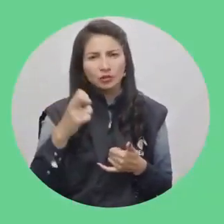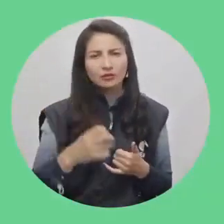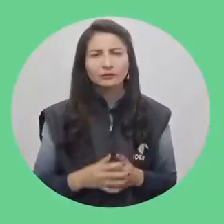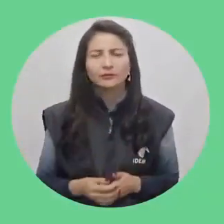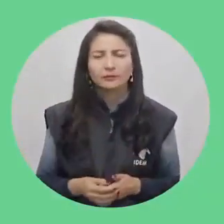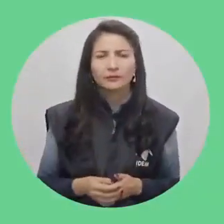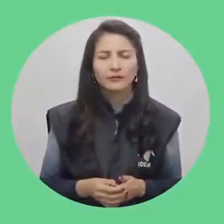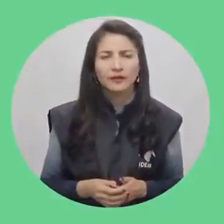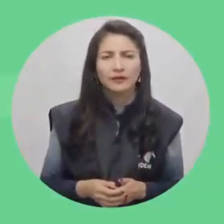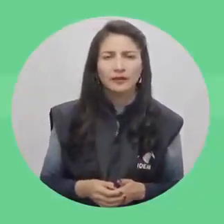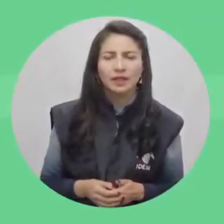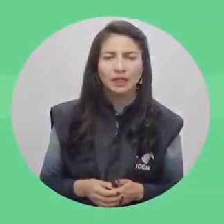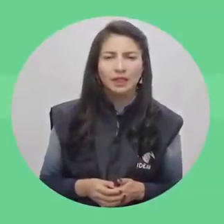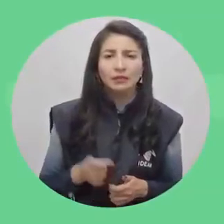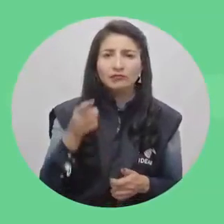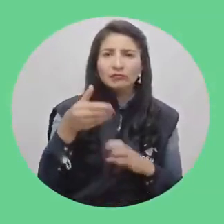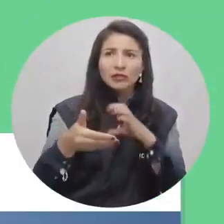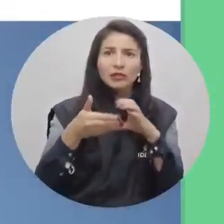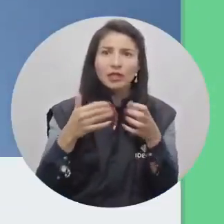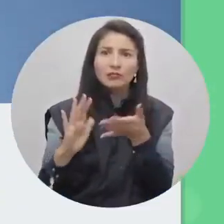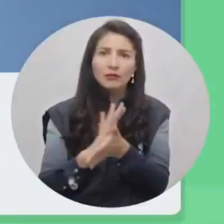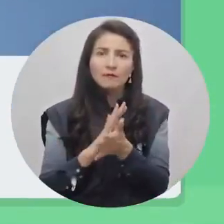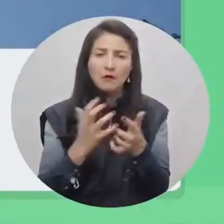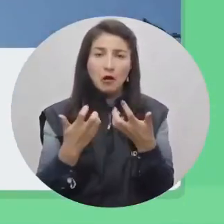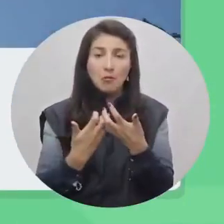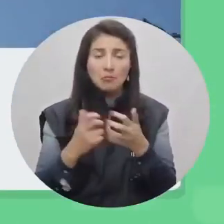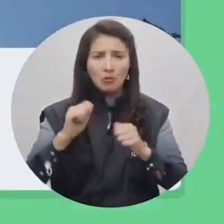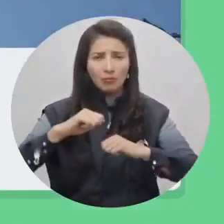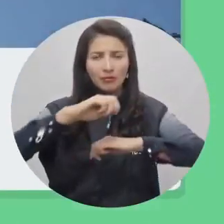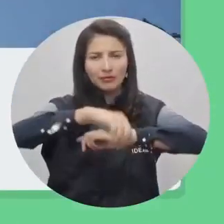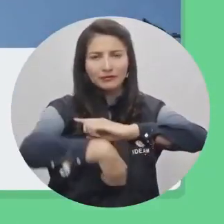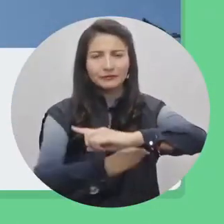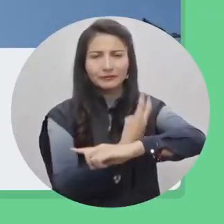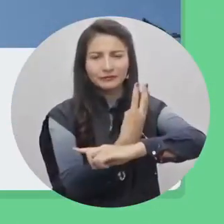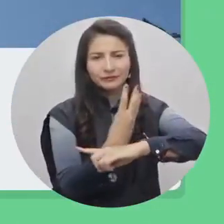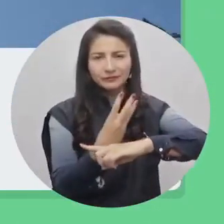Para mayor información sobre el pronóstico del tiempo, visítenos en